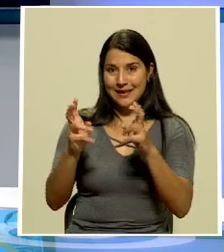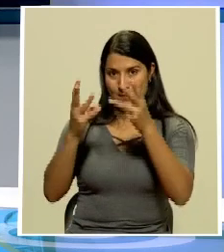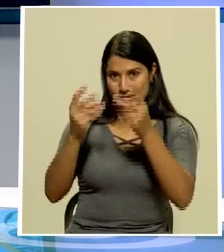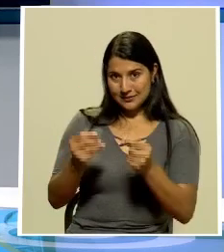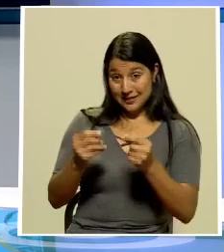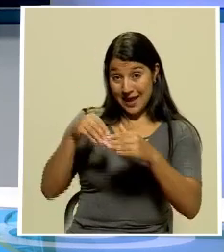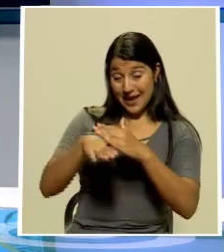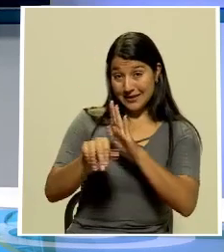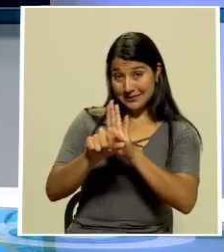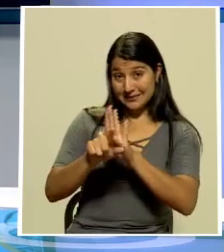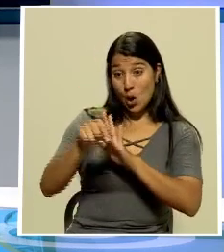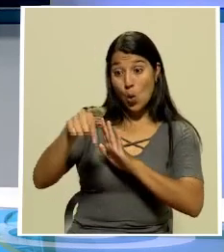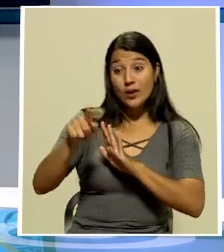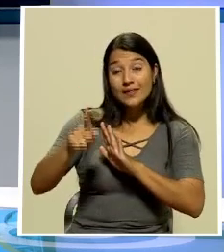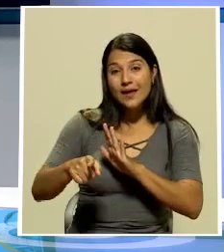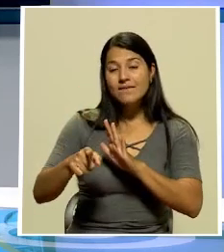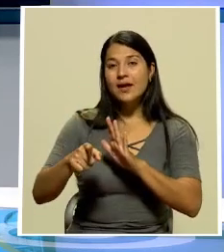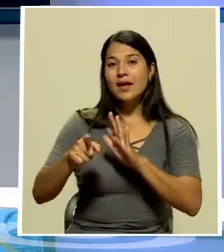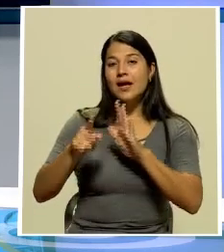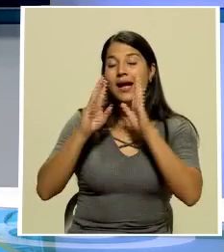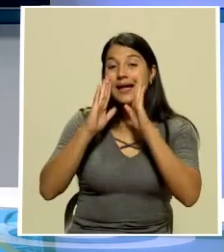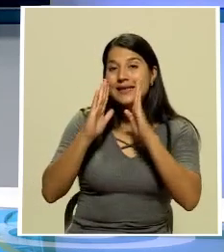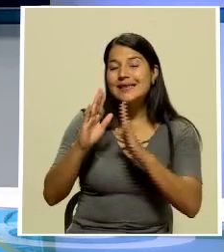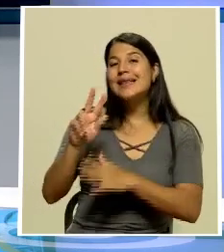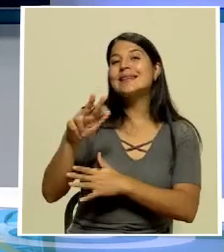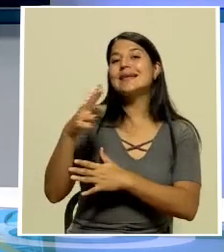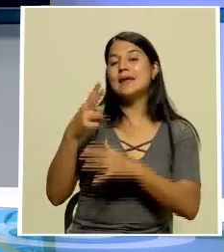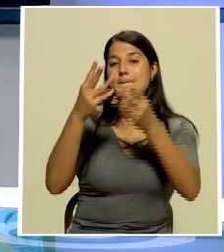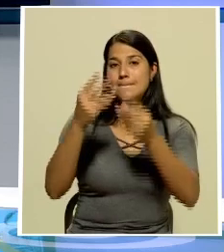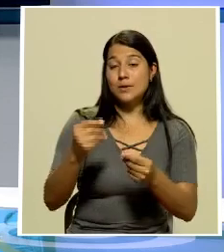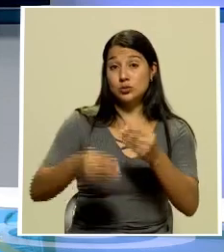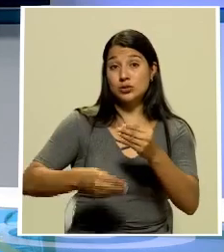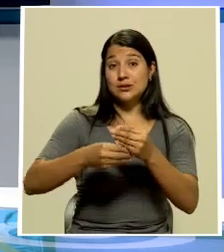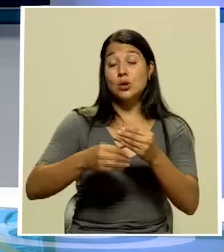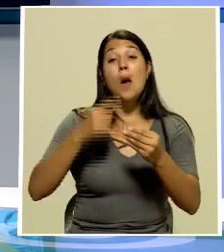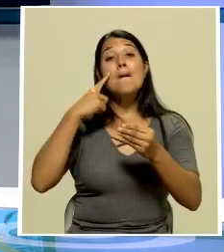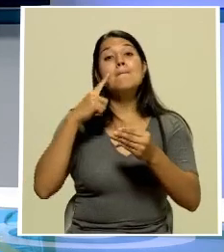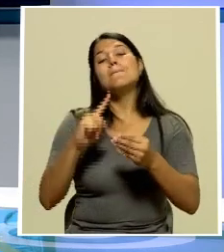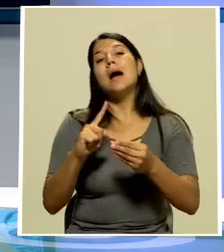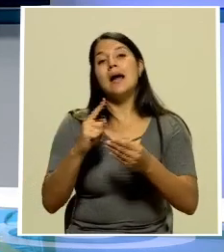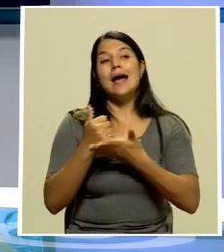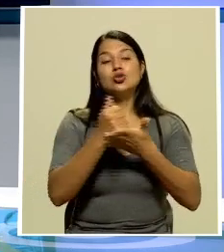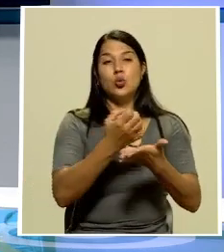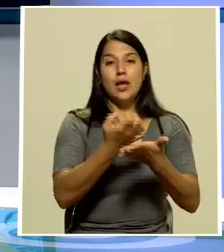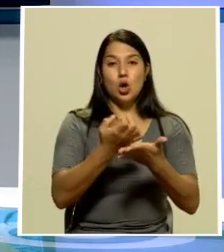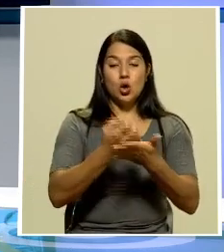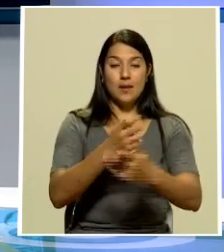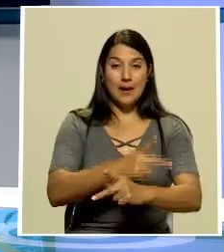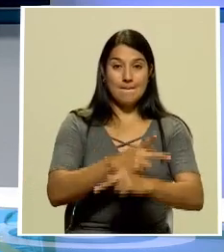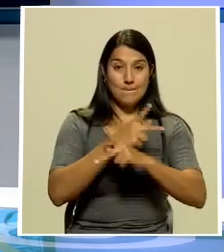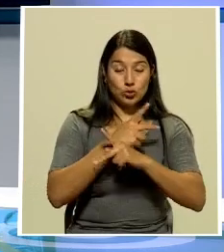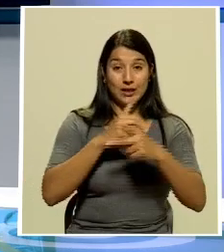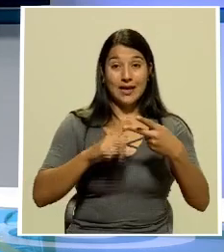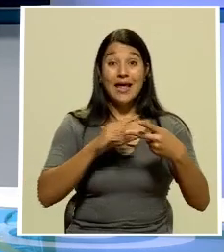tercer presupuesto extraordinario que incluye recursos para los bonos proteger y el adelanto para la